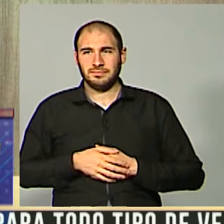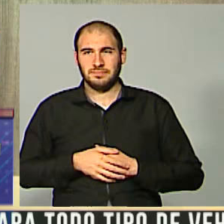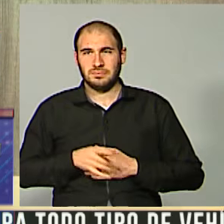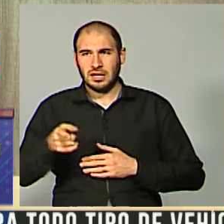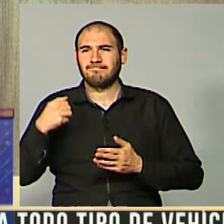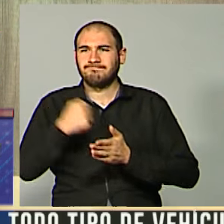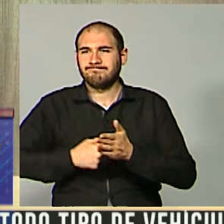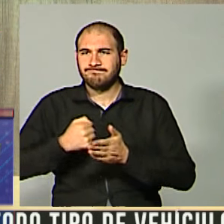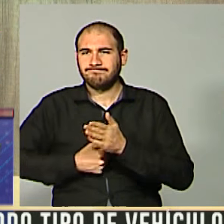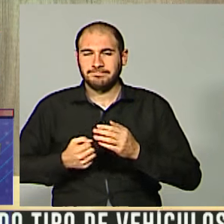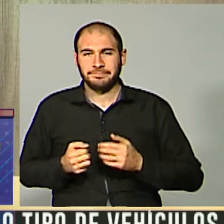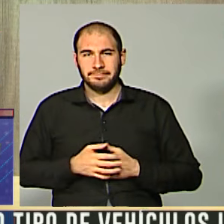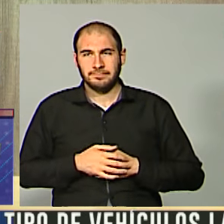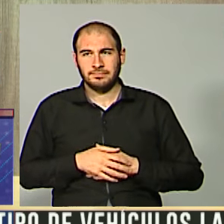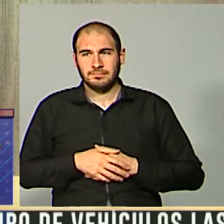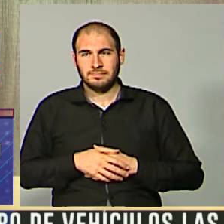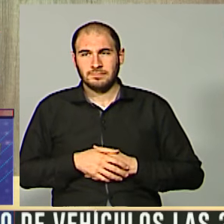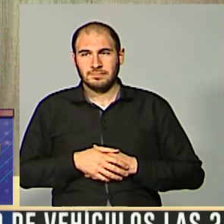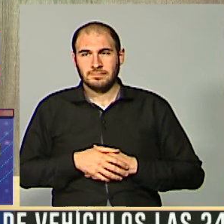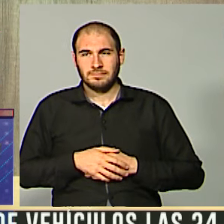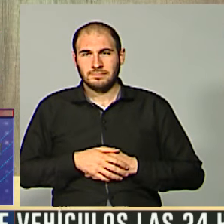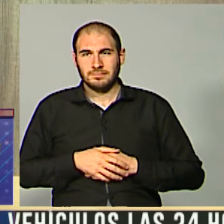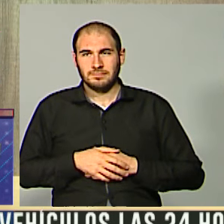una lucha de